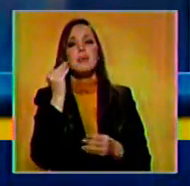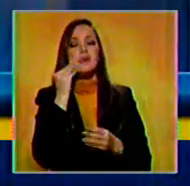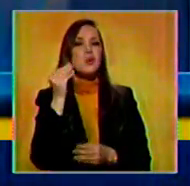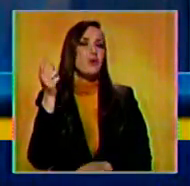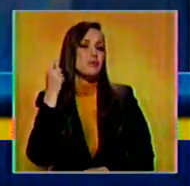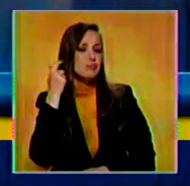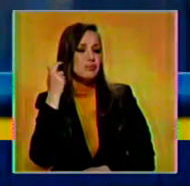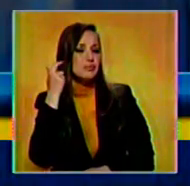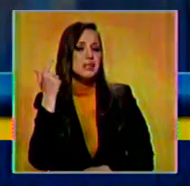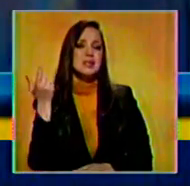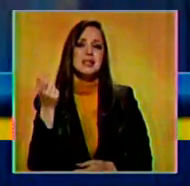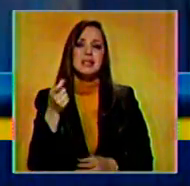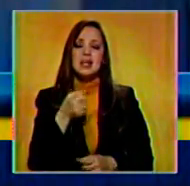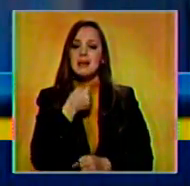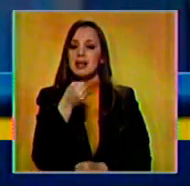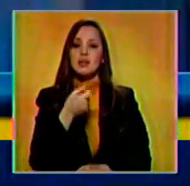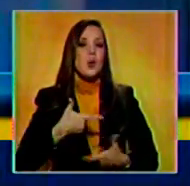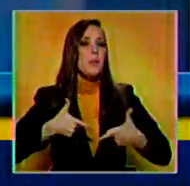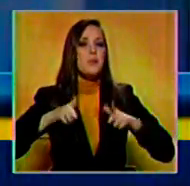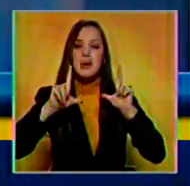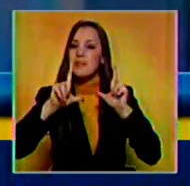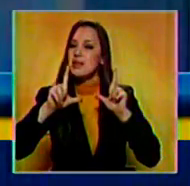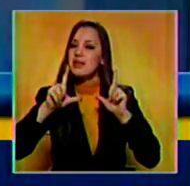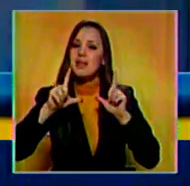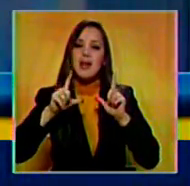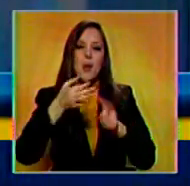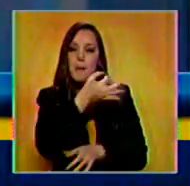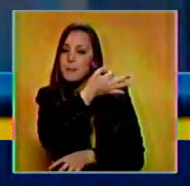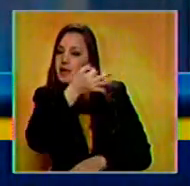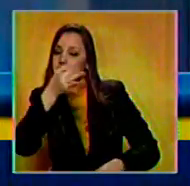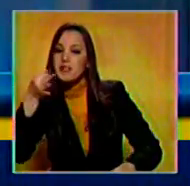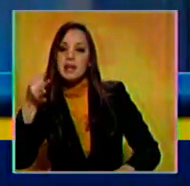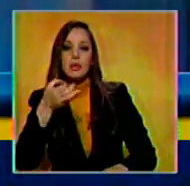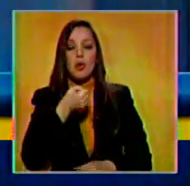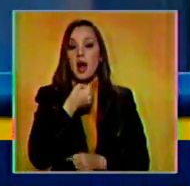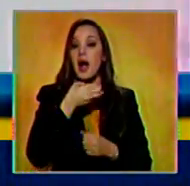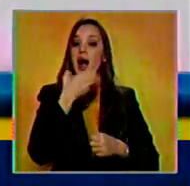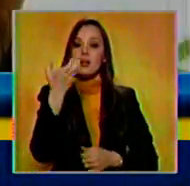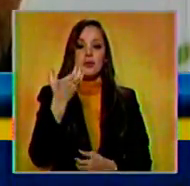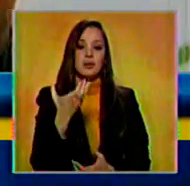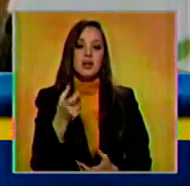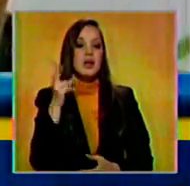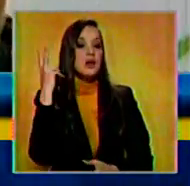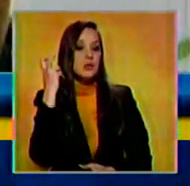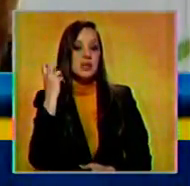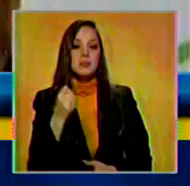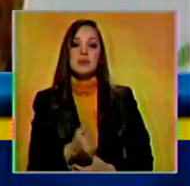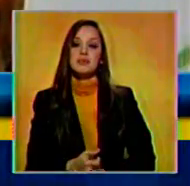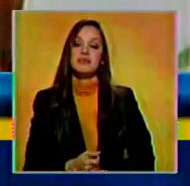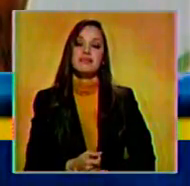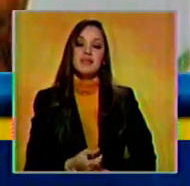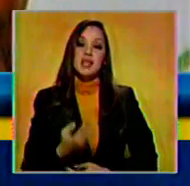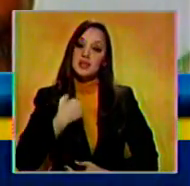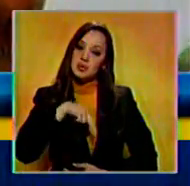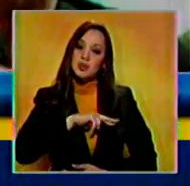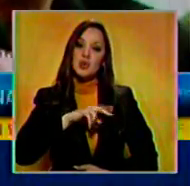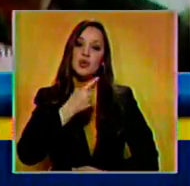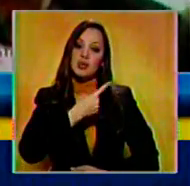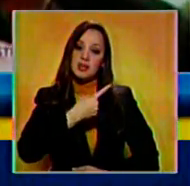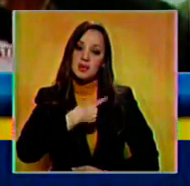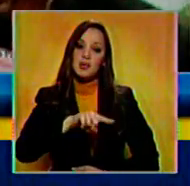técnicos que no le permitieron cantar el 100% en el escenario. Escuchemos. Tuvimos un problema